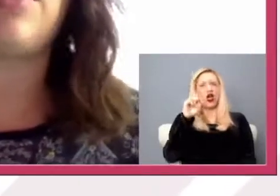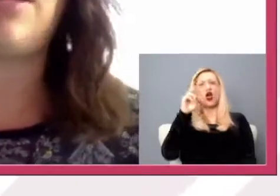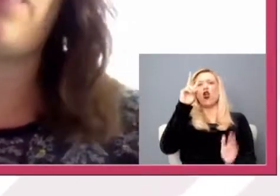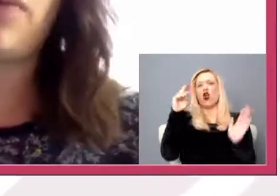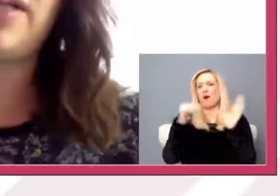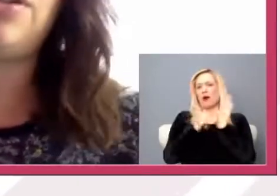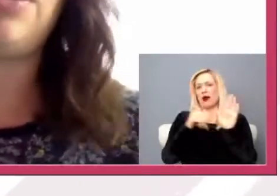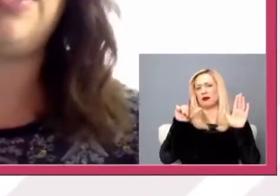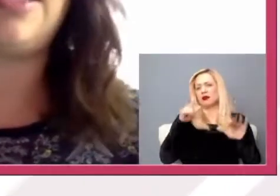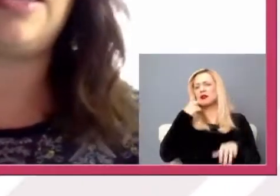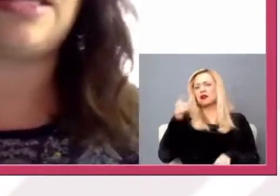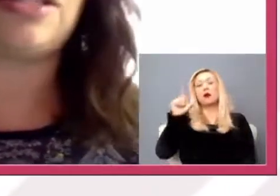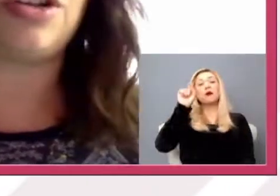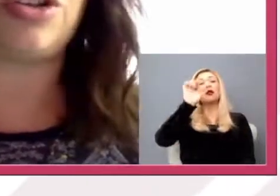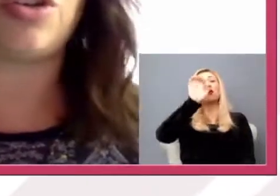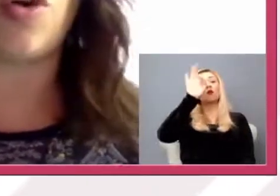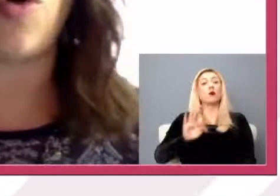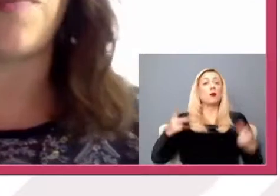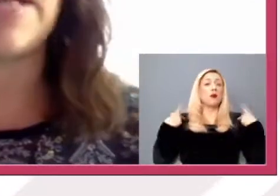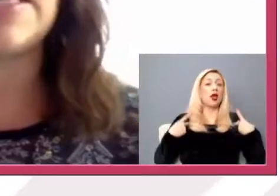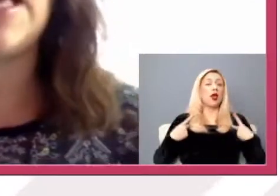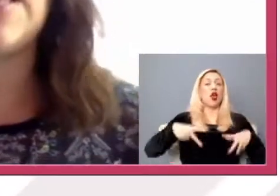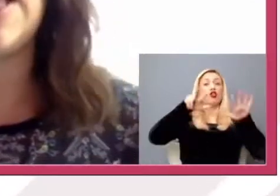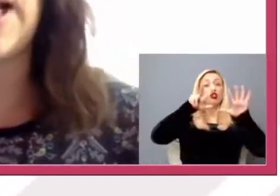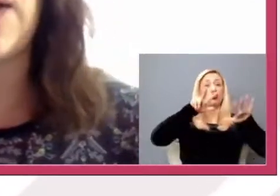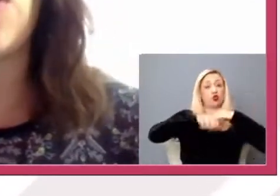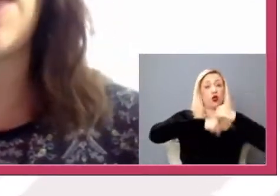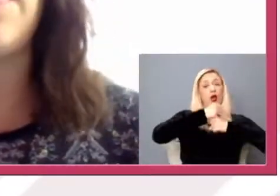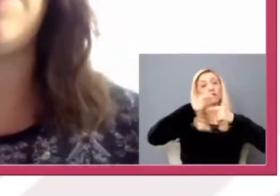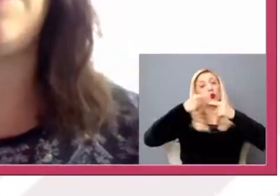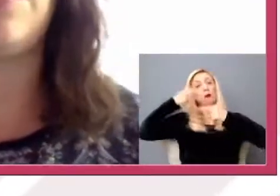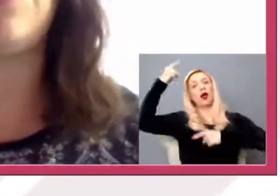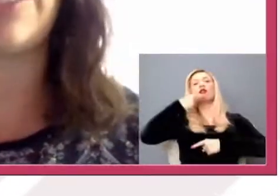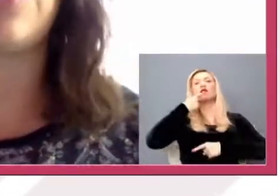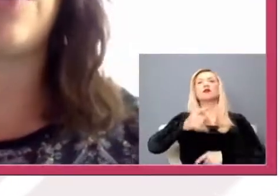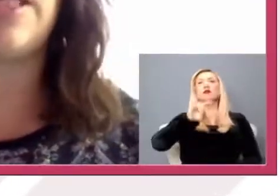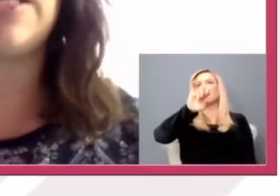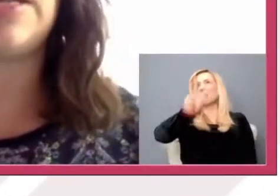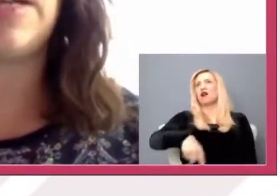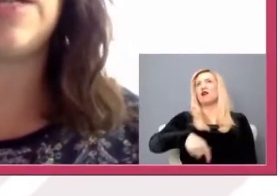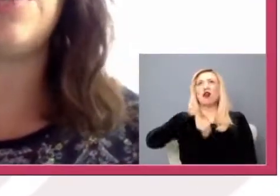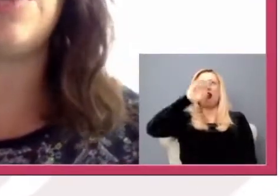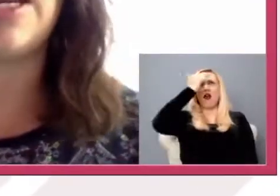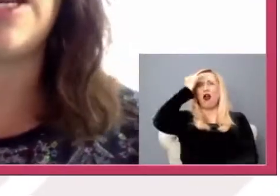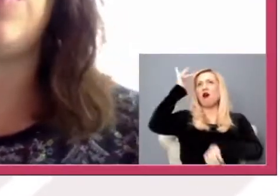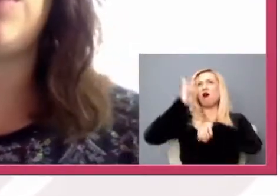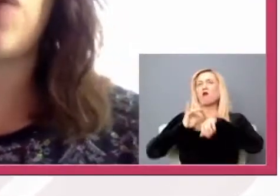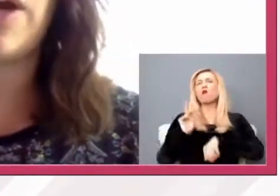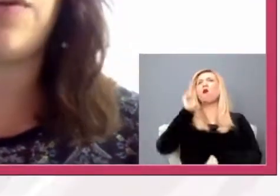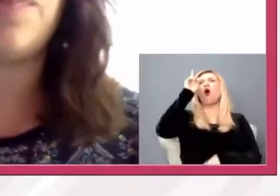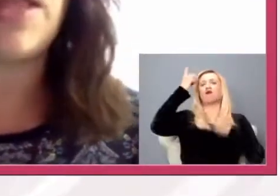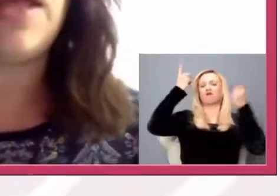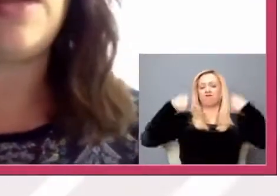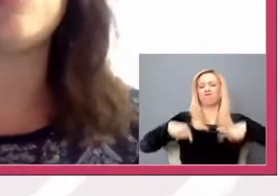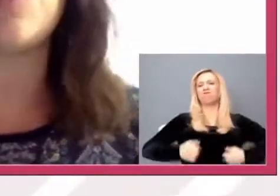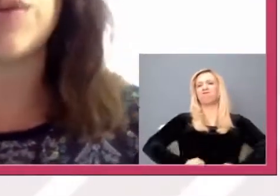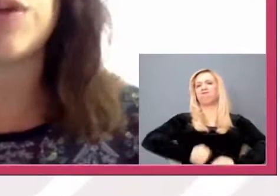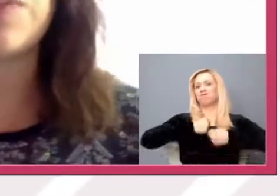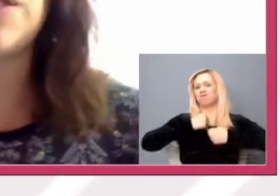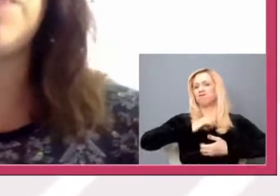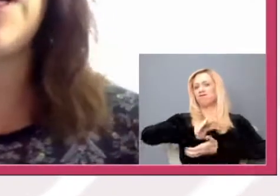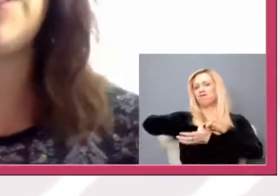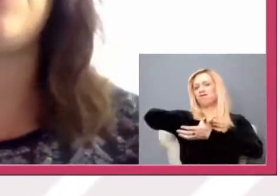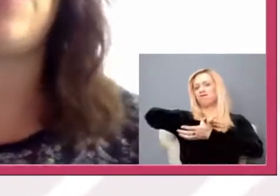20% de la población de 18 o más declaró haber vivido un acto de discriminación en el último año. Y los